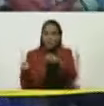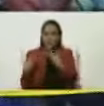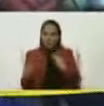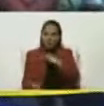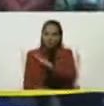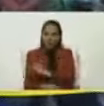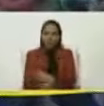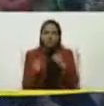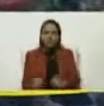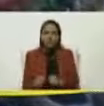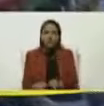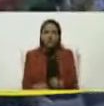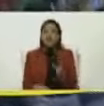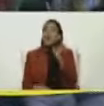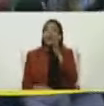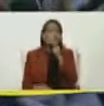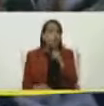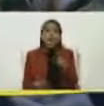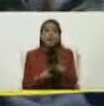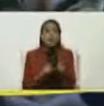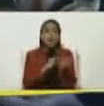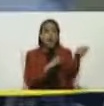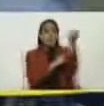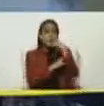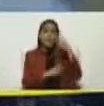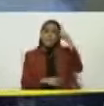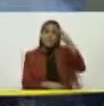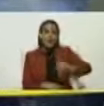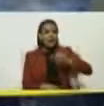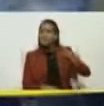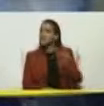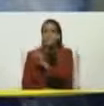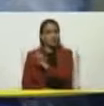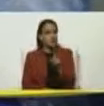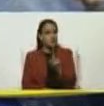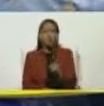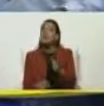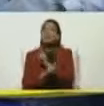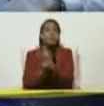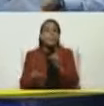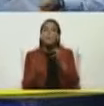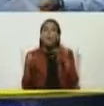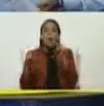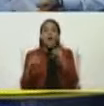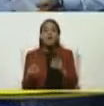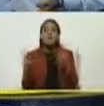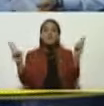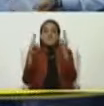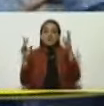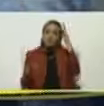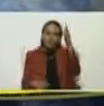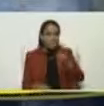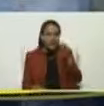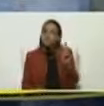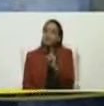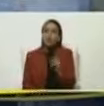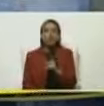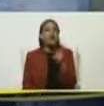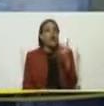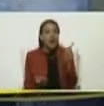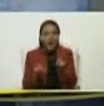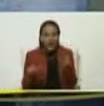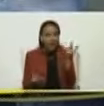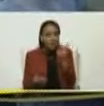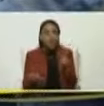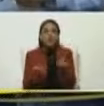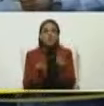No hay derrota definitiva nunca. Ni hay victoria definitiva. Las dos son